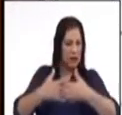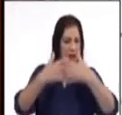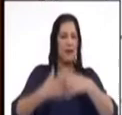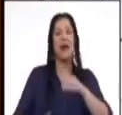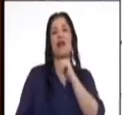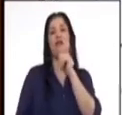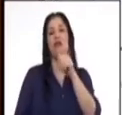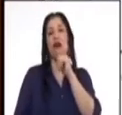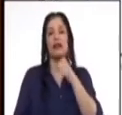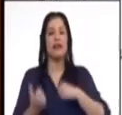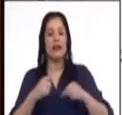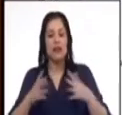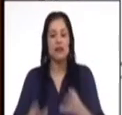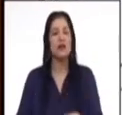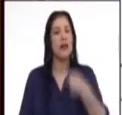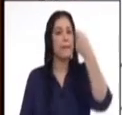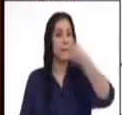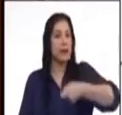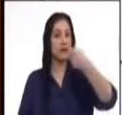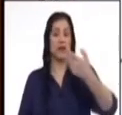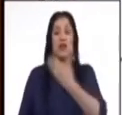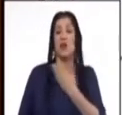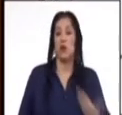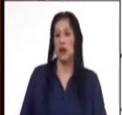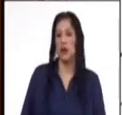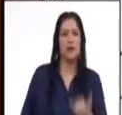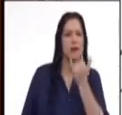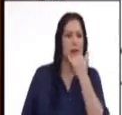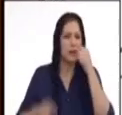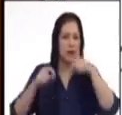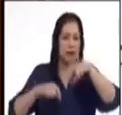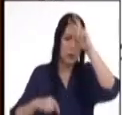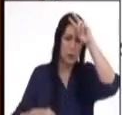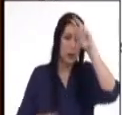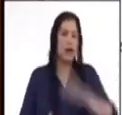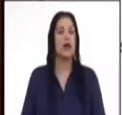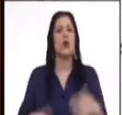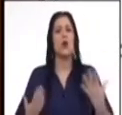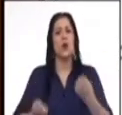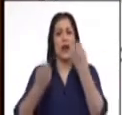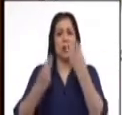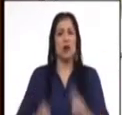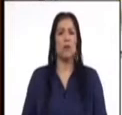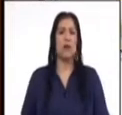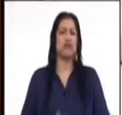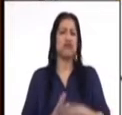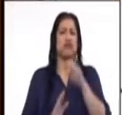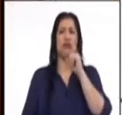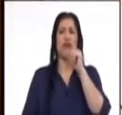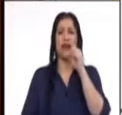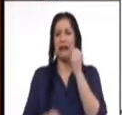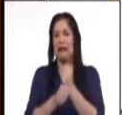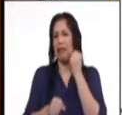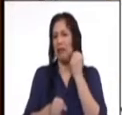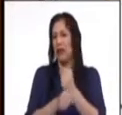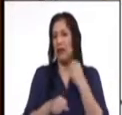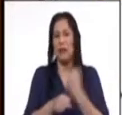falta de acción e inversión del Estado dieron lugar a que la hiperinflación, el desempleo generalizado,